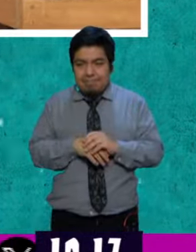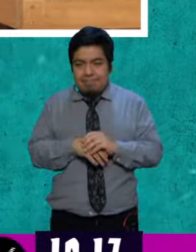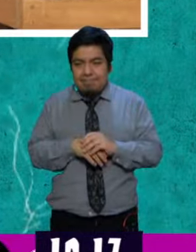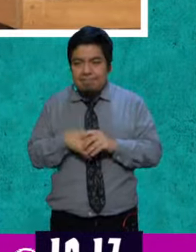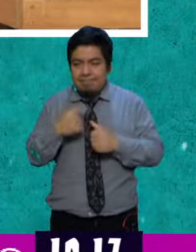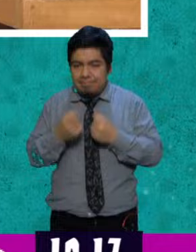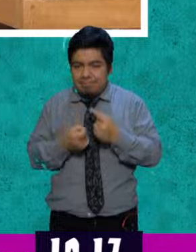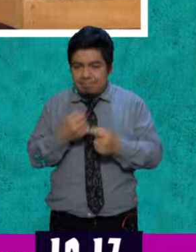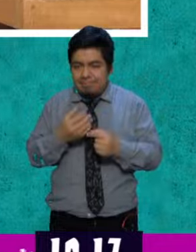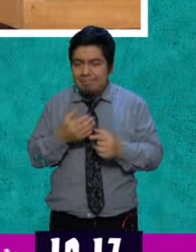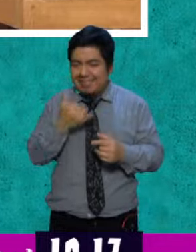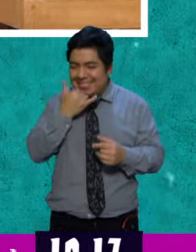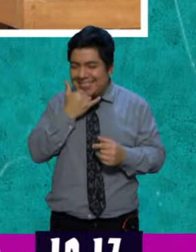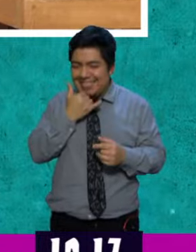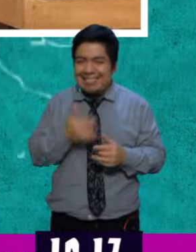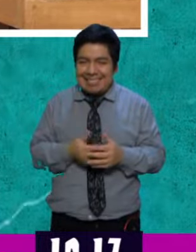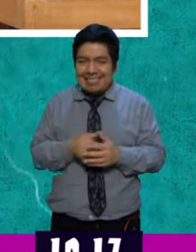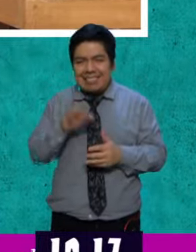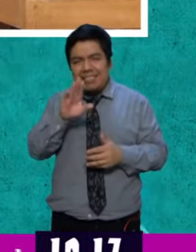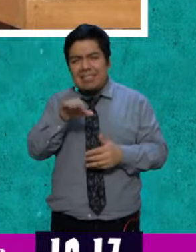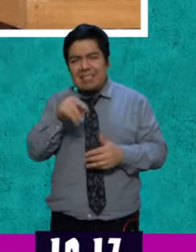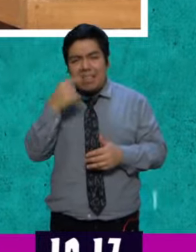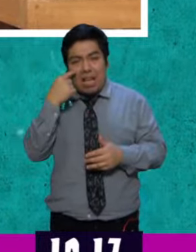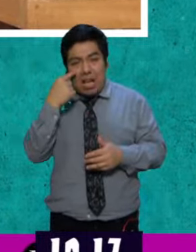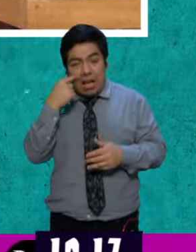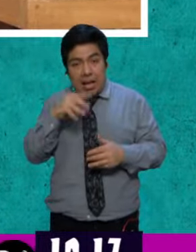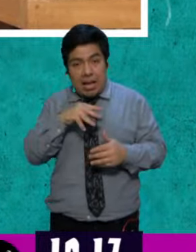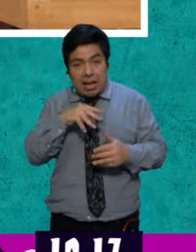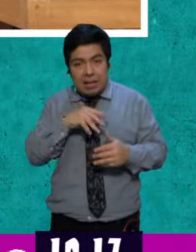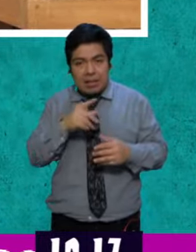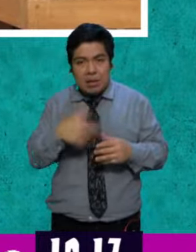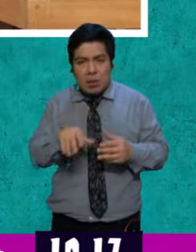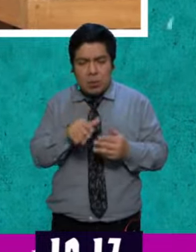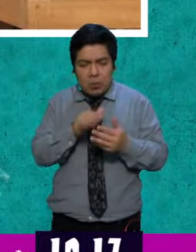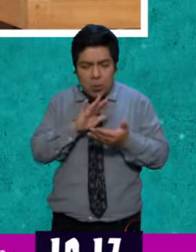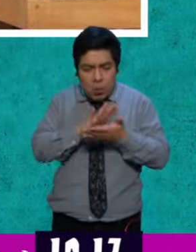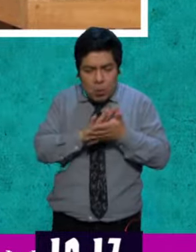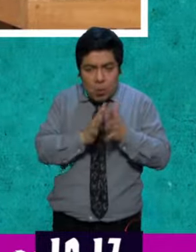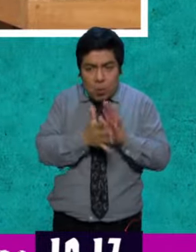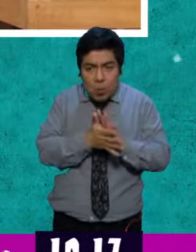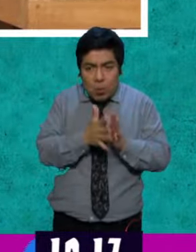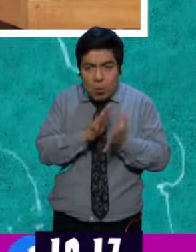del Estadio Azteca, ¿no? Sí. Oye, hay unas, Rafita, que son tortillas que